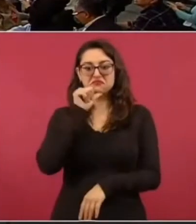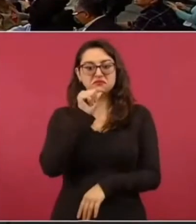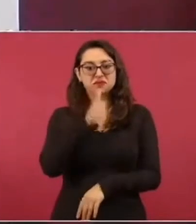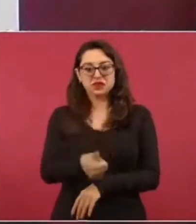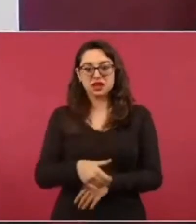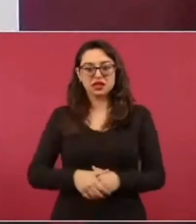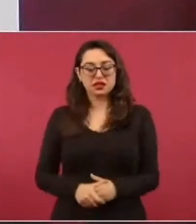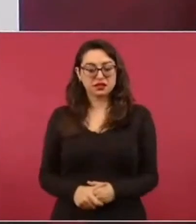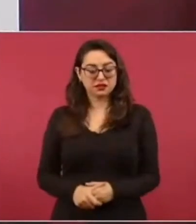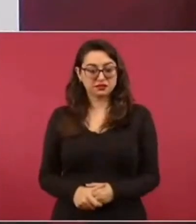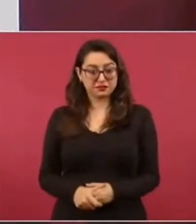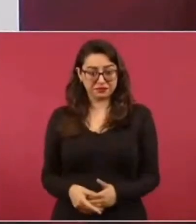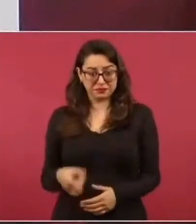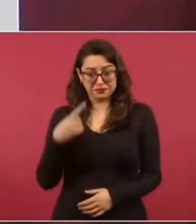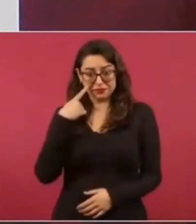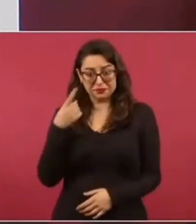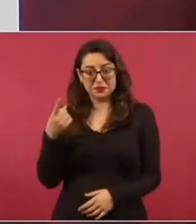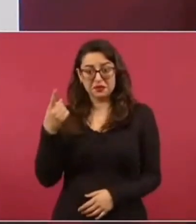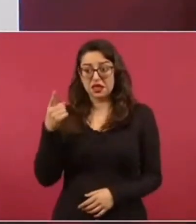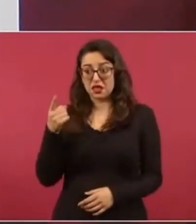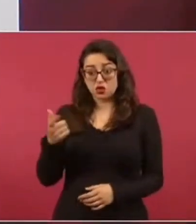Primas vacacionales,